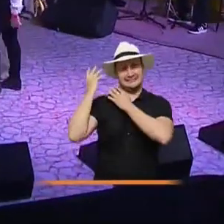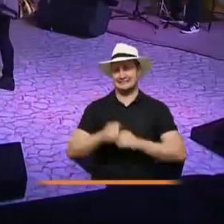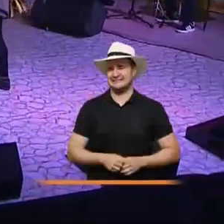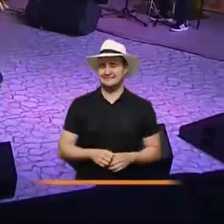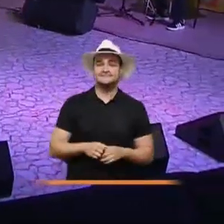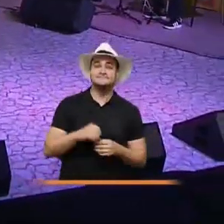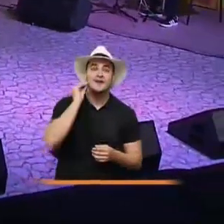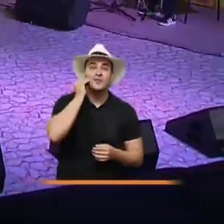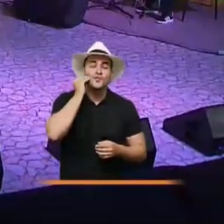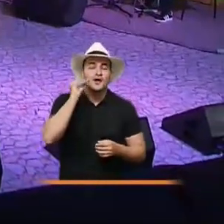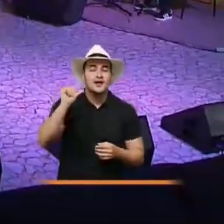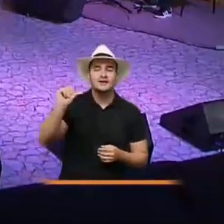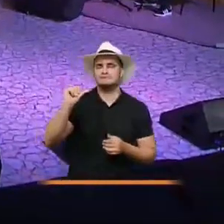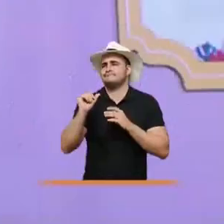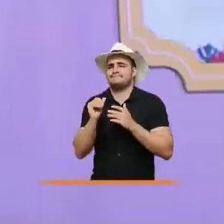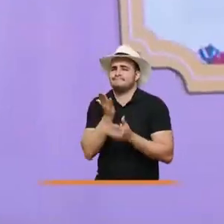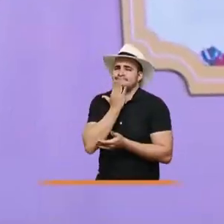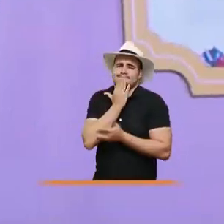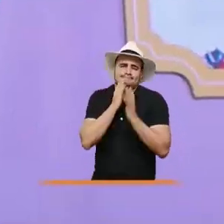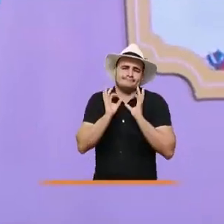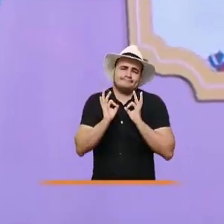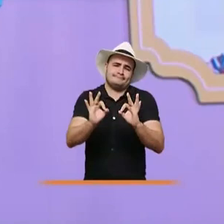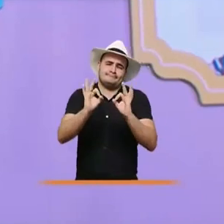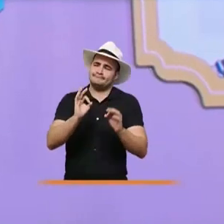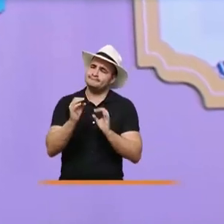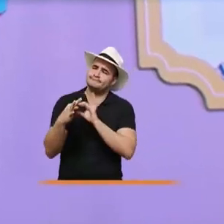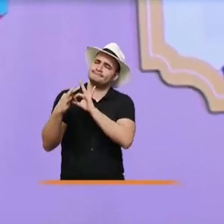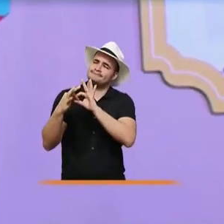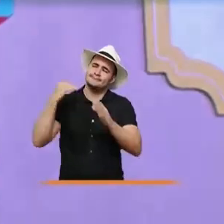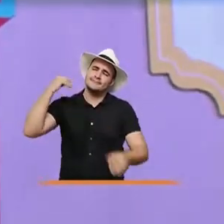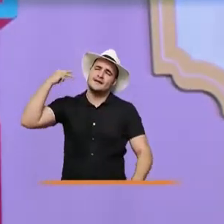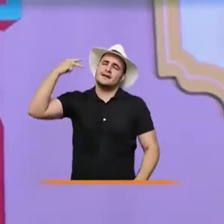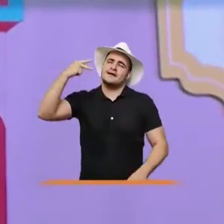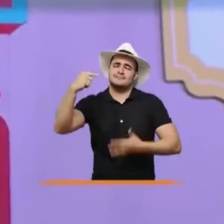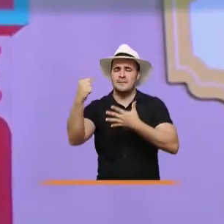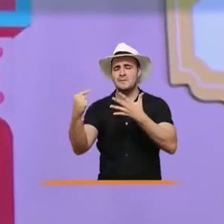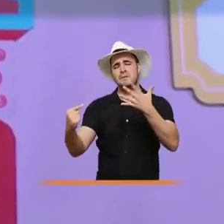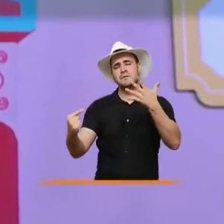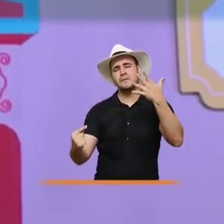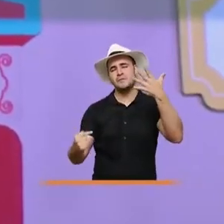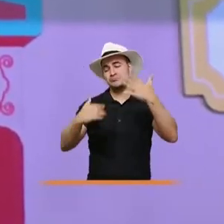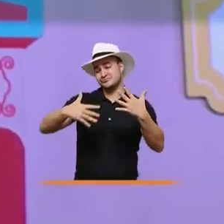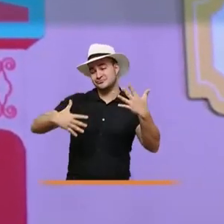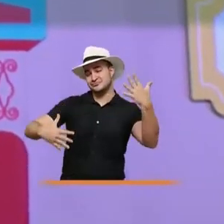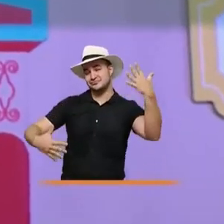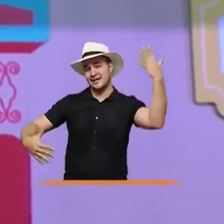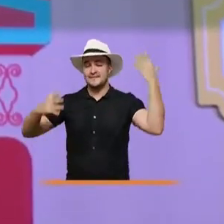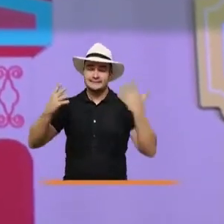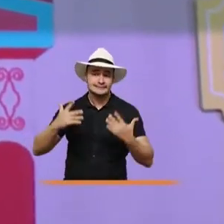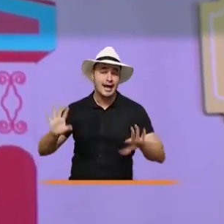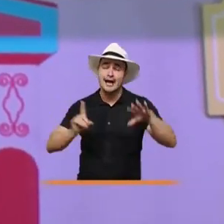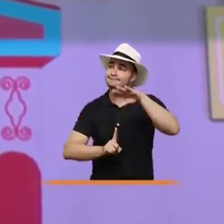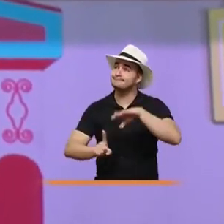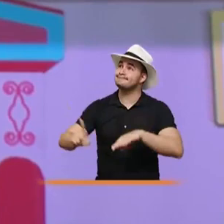mi abuelita yo bastante recuerdos bellos y como ya está en el cielo